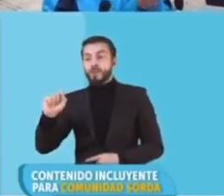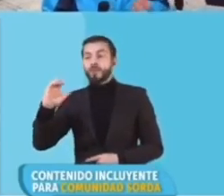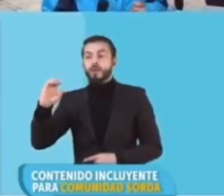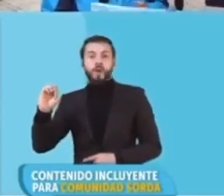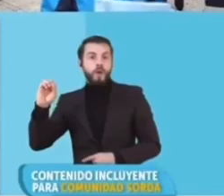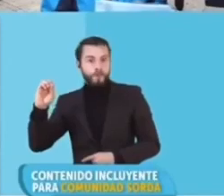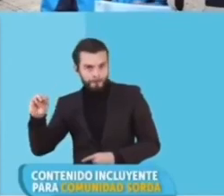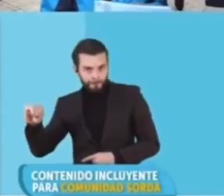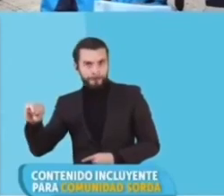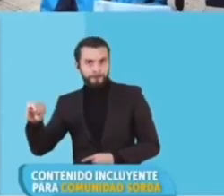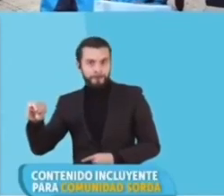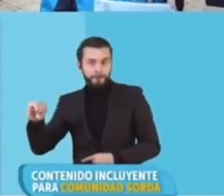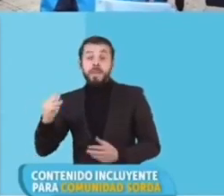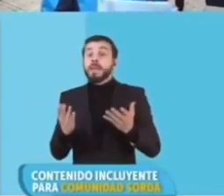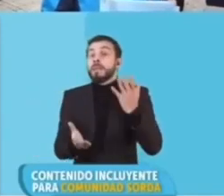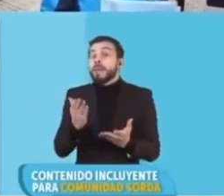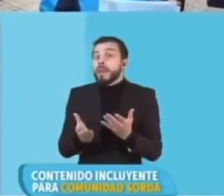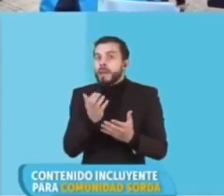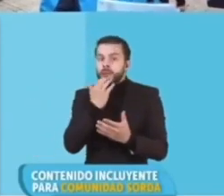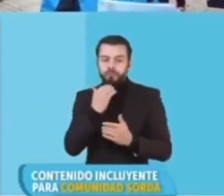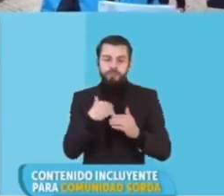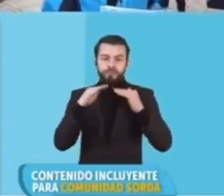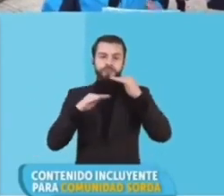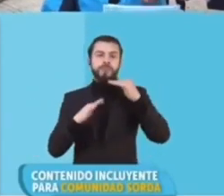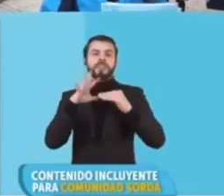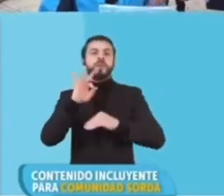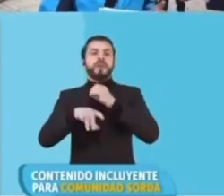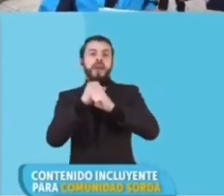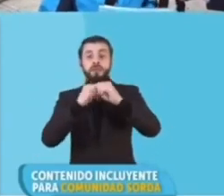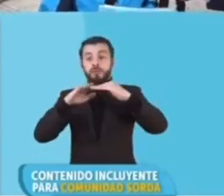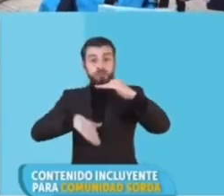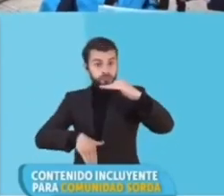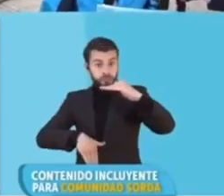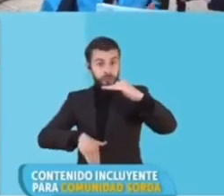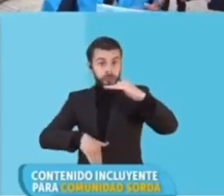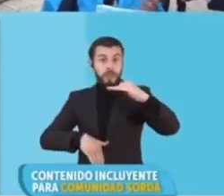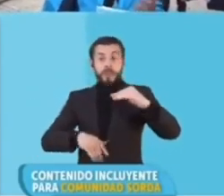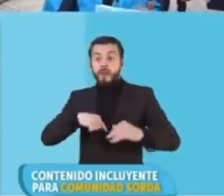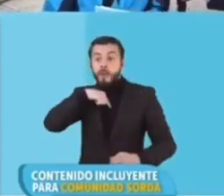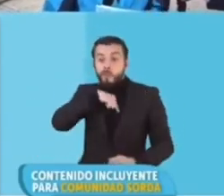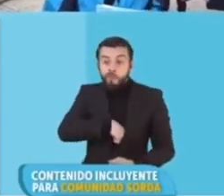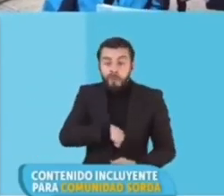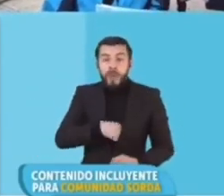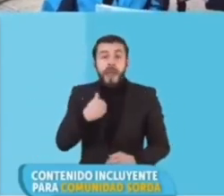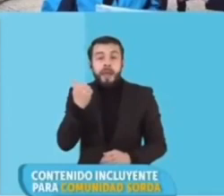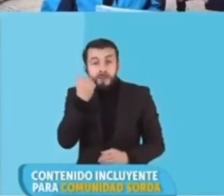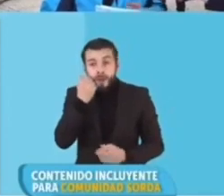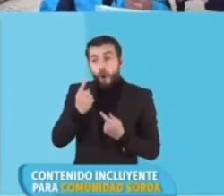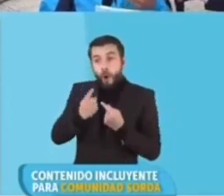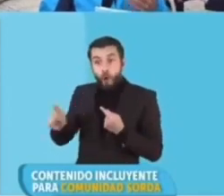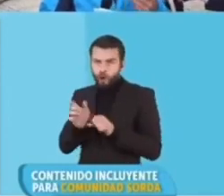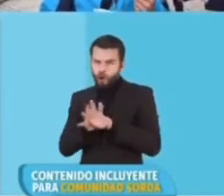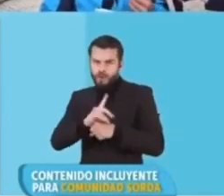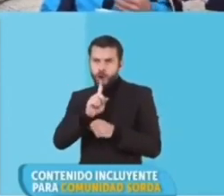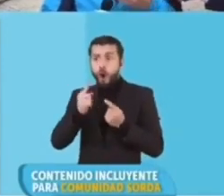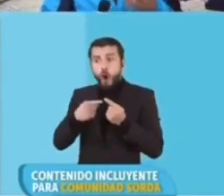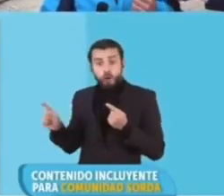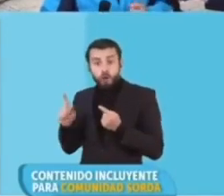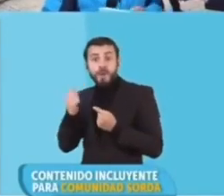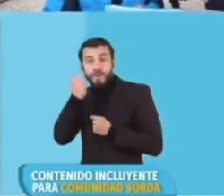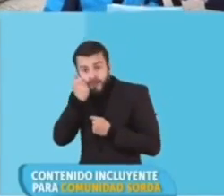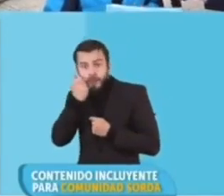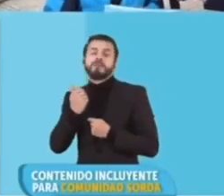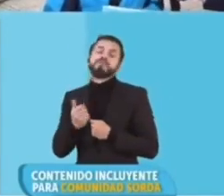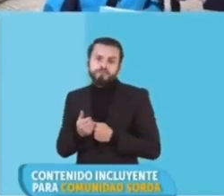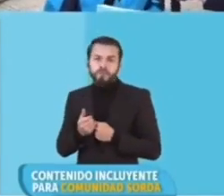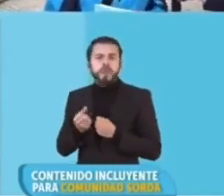por ejemplo, es menor de 50 años y tiene alguna comorbilidad, hay 27 comorbilidades autorizadas por el Ministerio de Salud para entrar